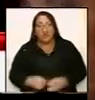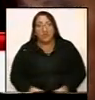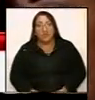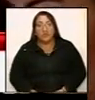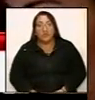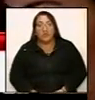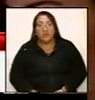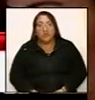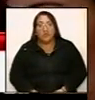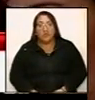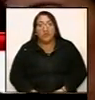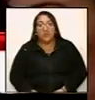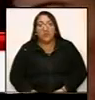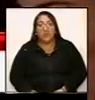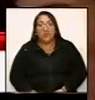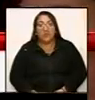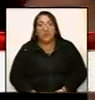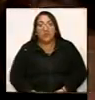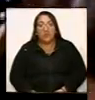Gracias.